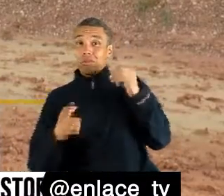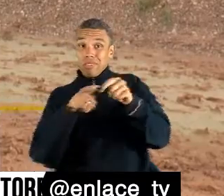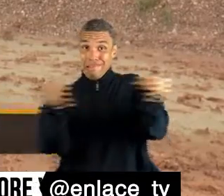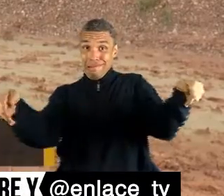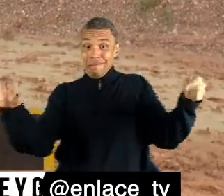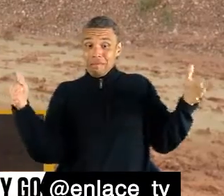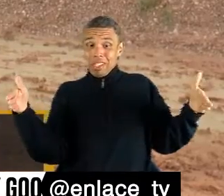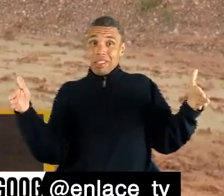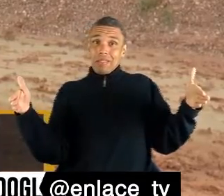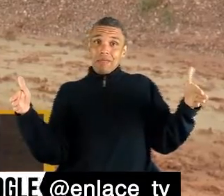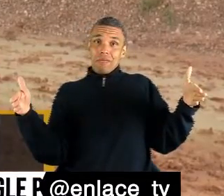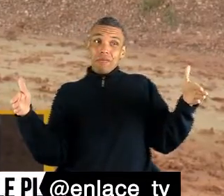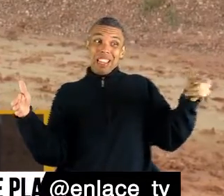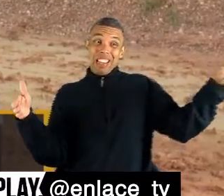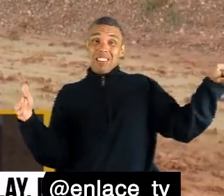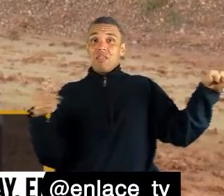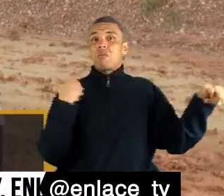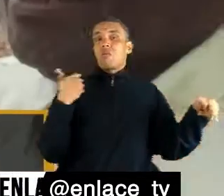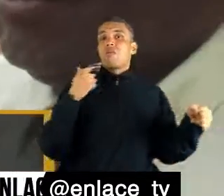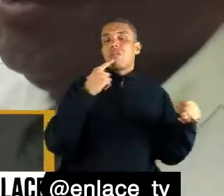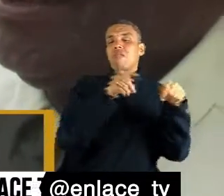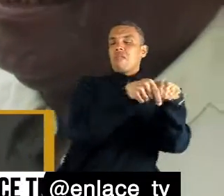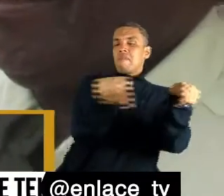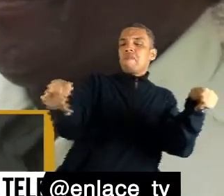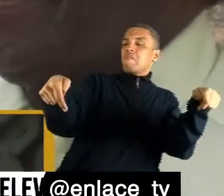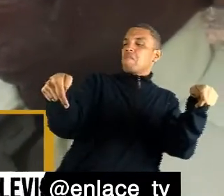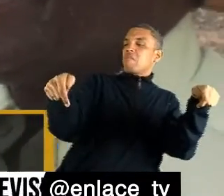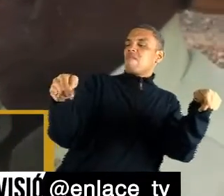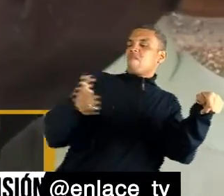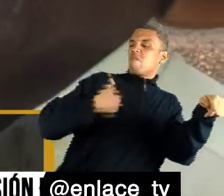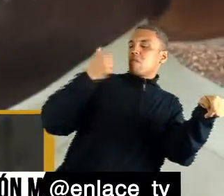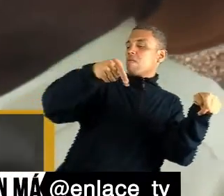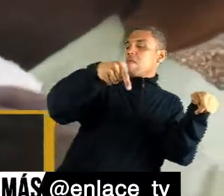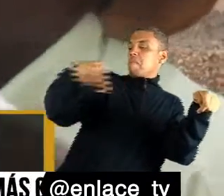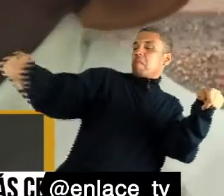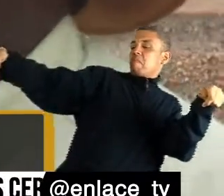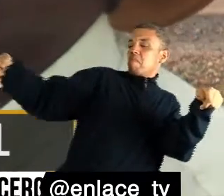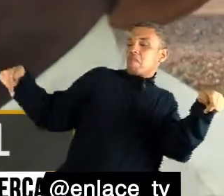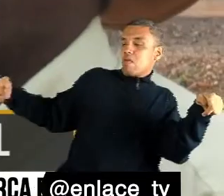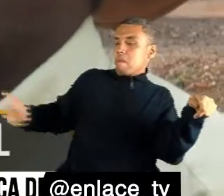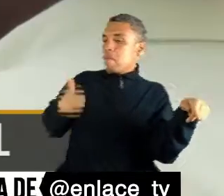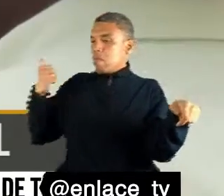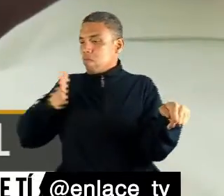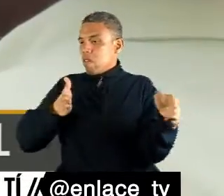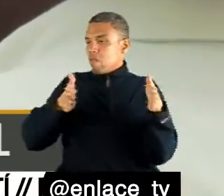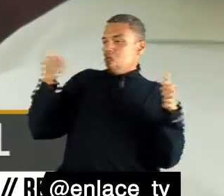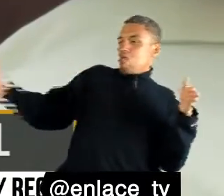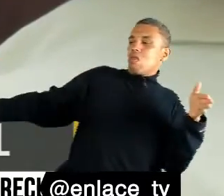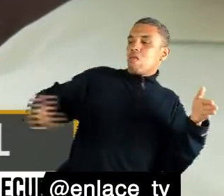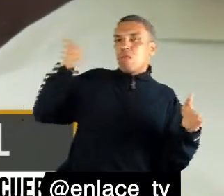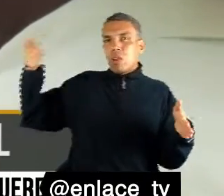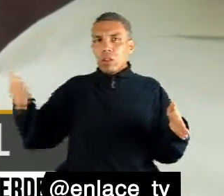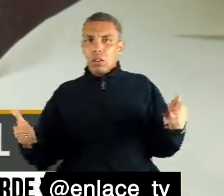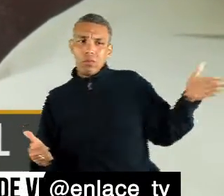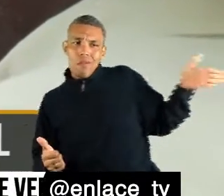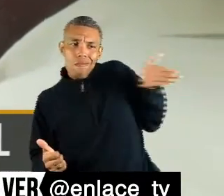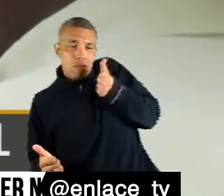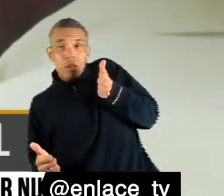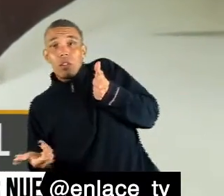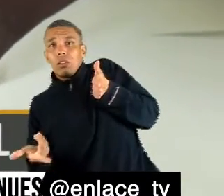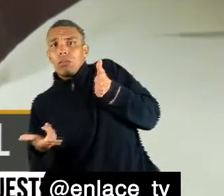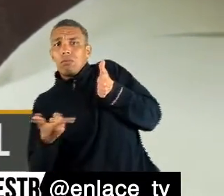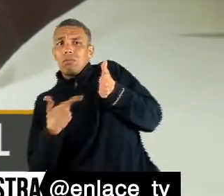que ha tenido para con él y su familia la obra denominada la Gran Vía Yuma. Según el denunciante, el paso de la vía acabó con el patio de su casa y con los